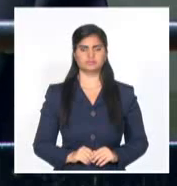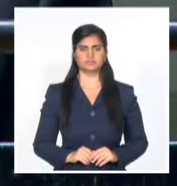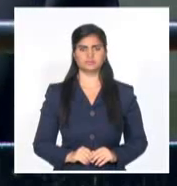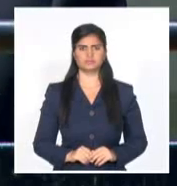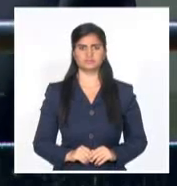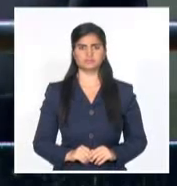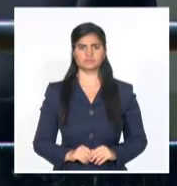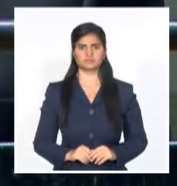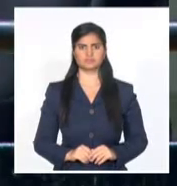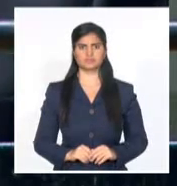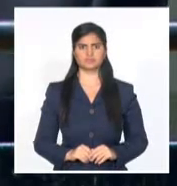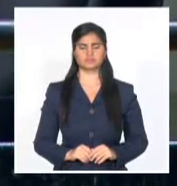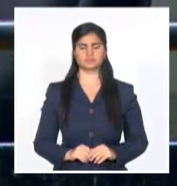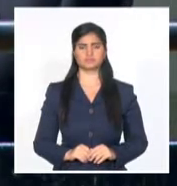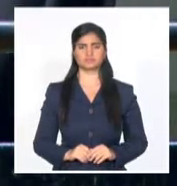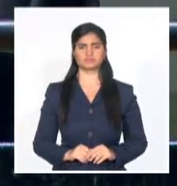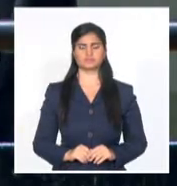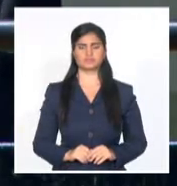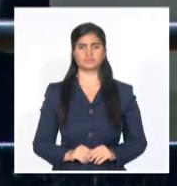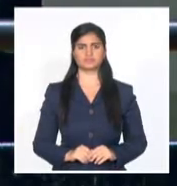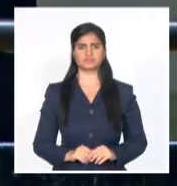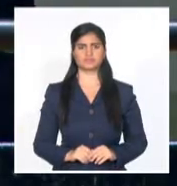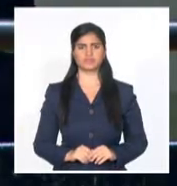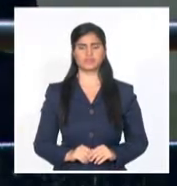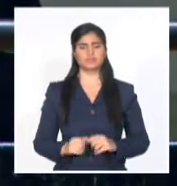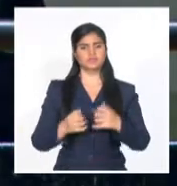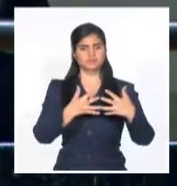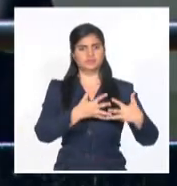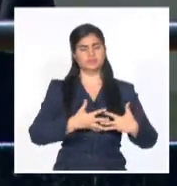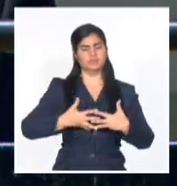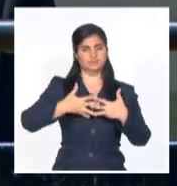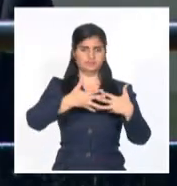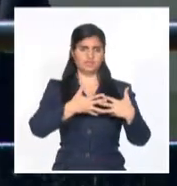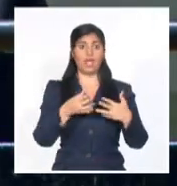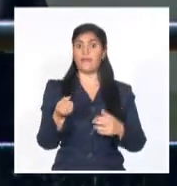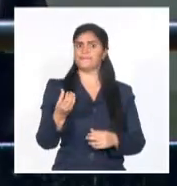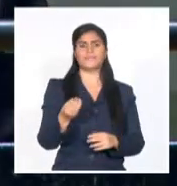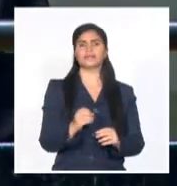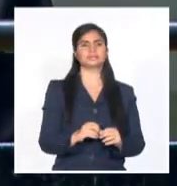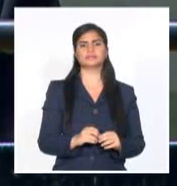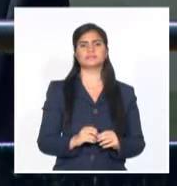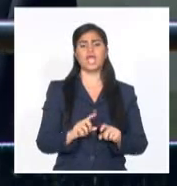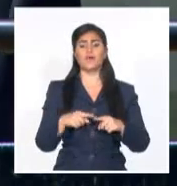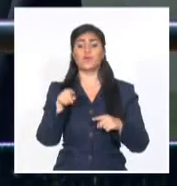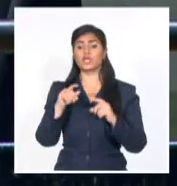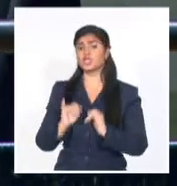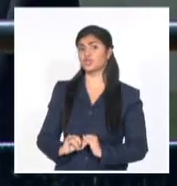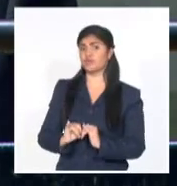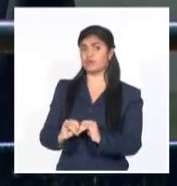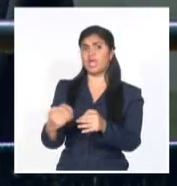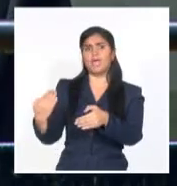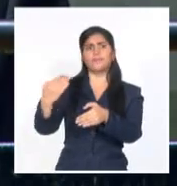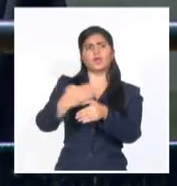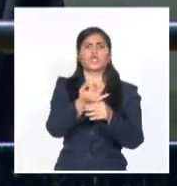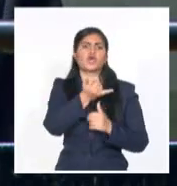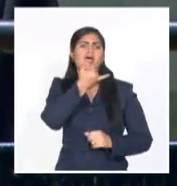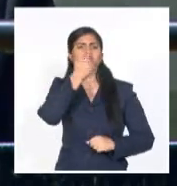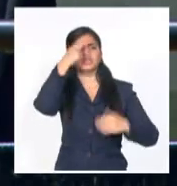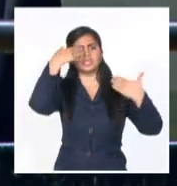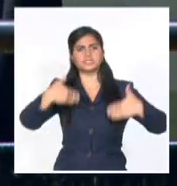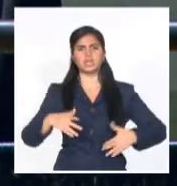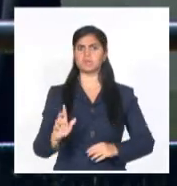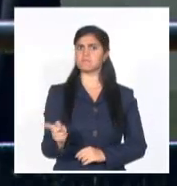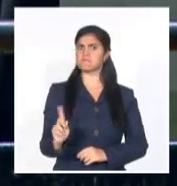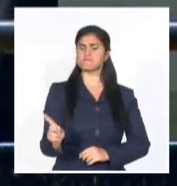Miente el gobierno de los Estados Unidos al afirmar que el bloqueo no impide el